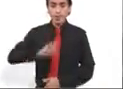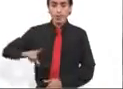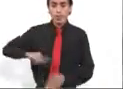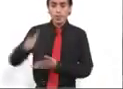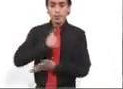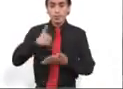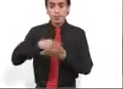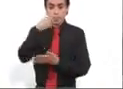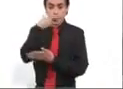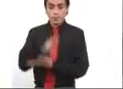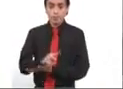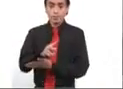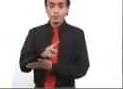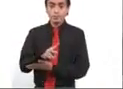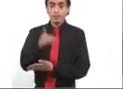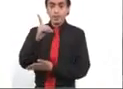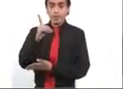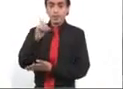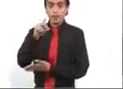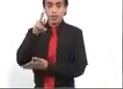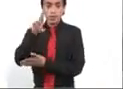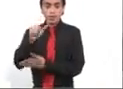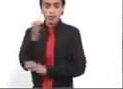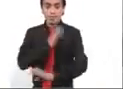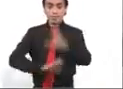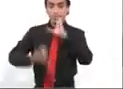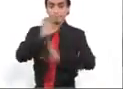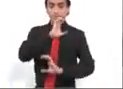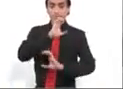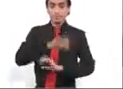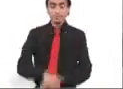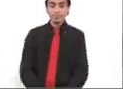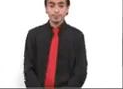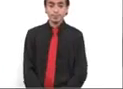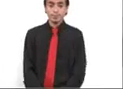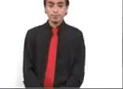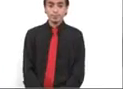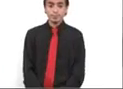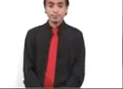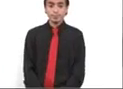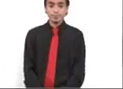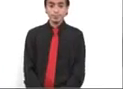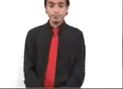de la Ciudad de México, doctora Claudia Sheinbaum Pardo.